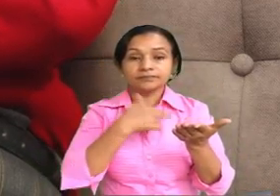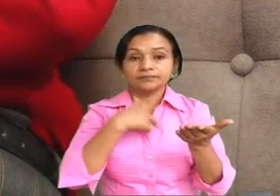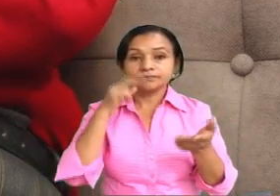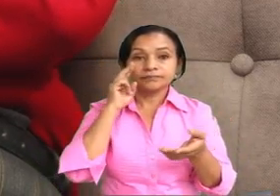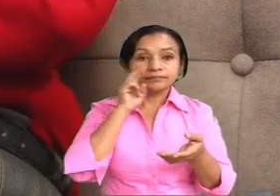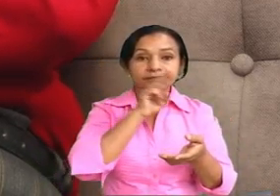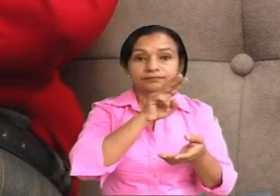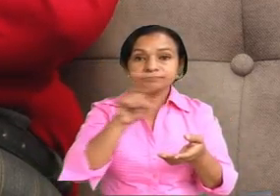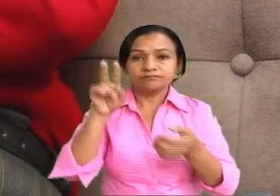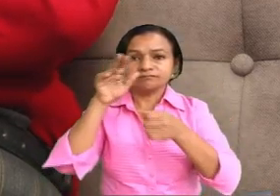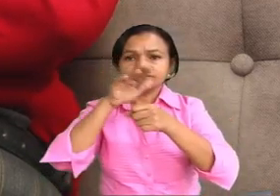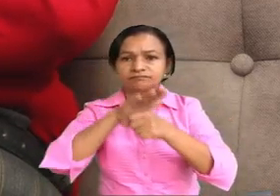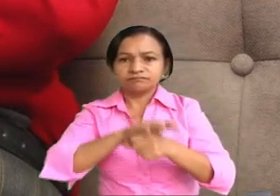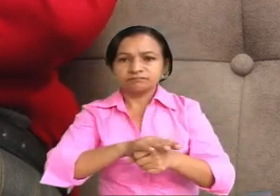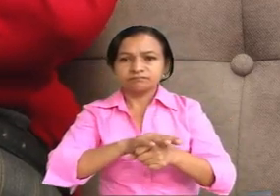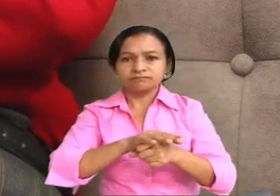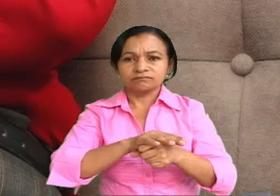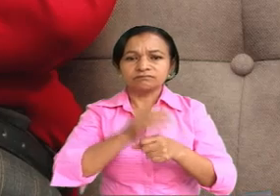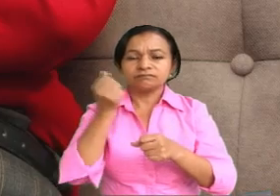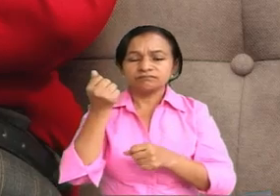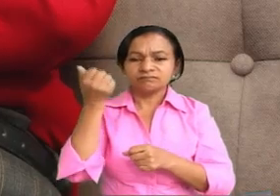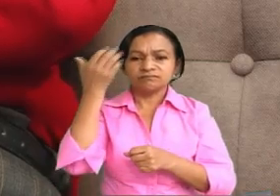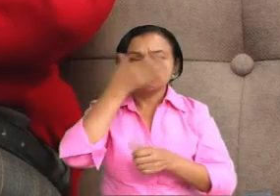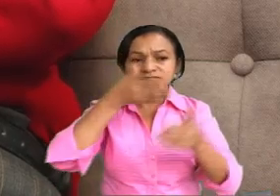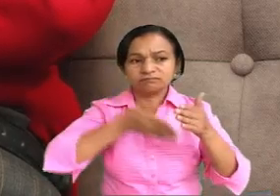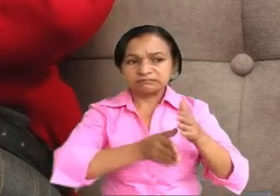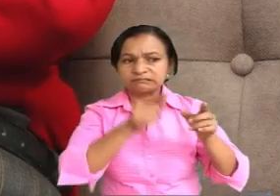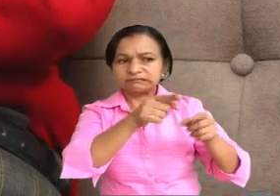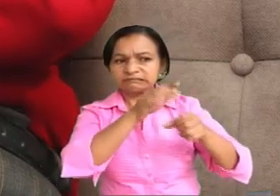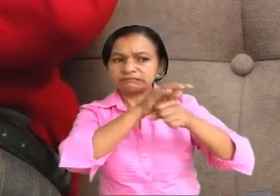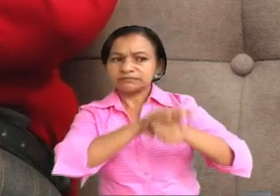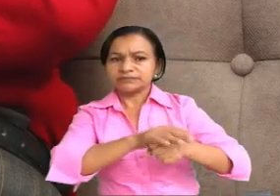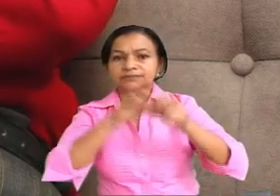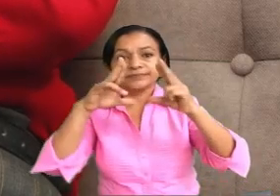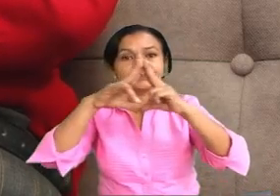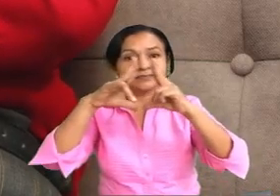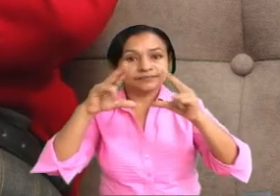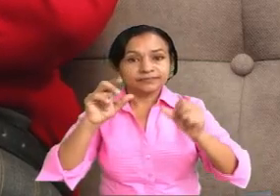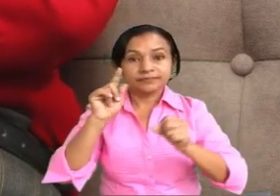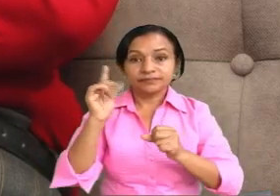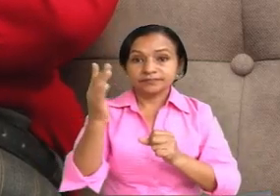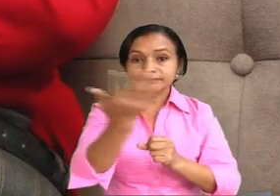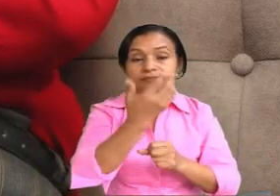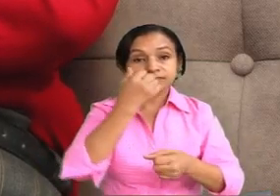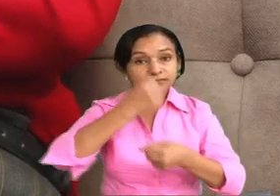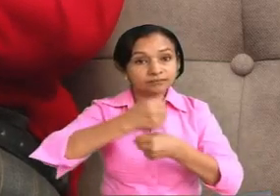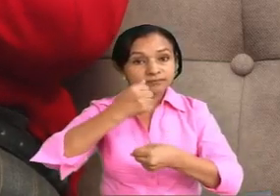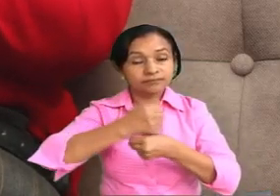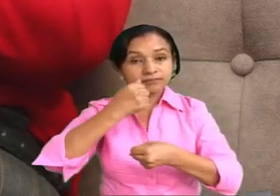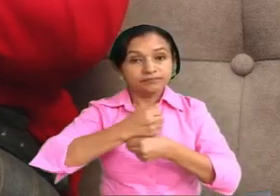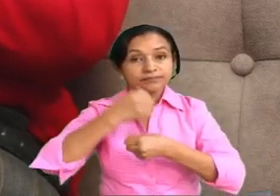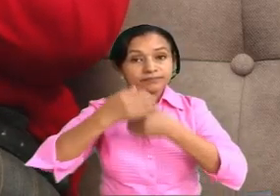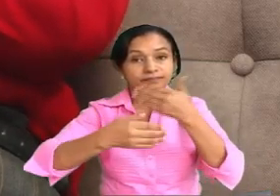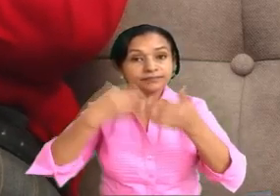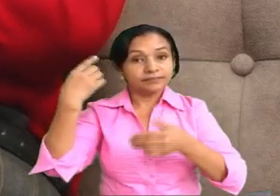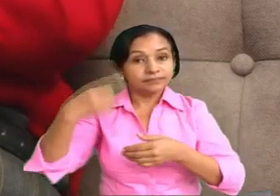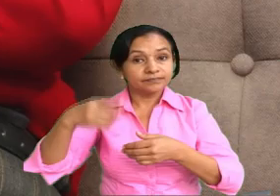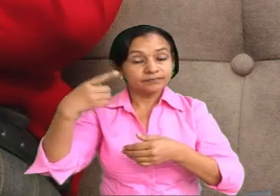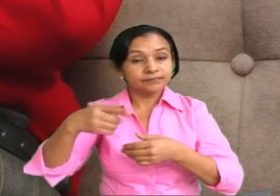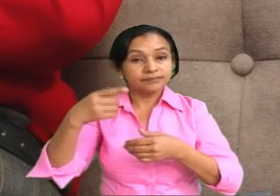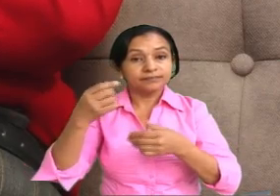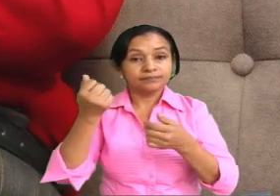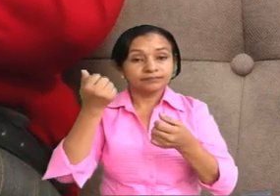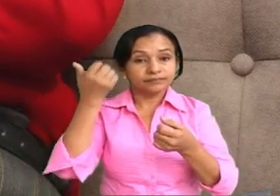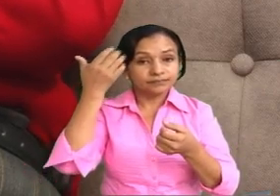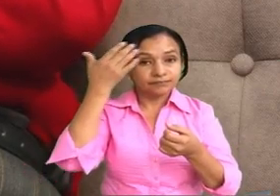que la discriminación ha venido bastante en los afrodescendientes. Y según Nicaragua, todo lo que se ha venido trabajando y venimos en la restitución de los